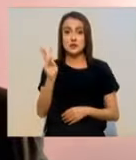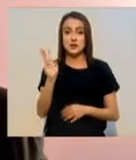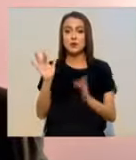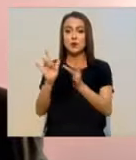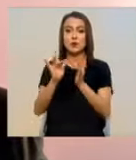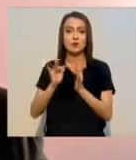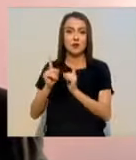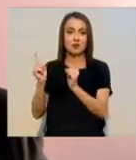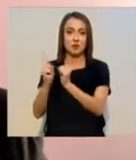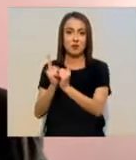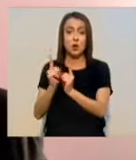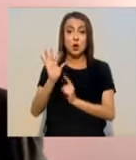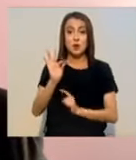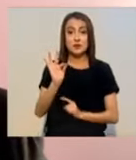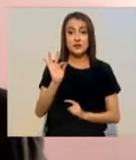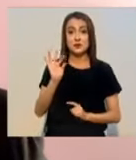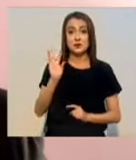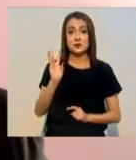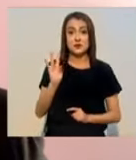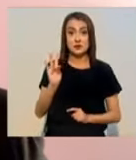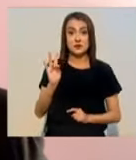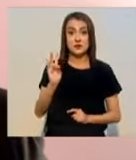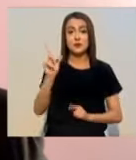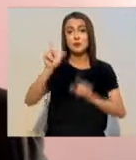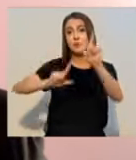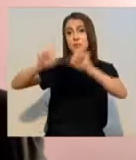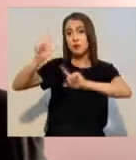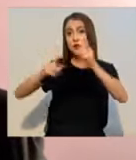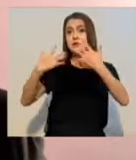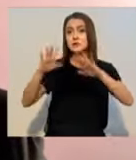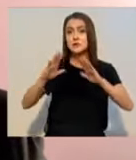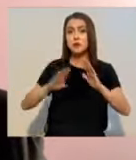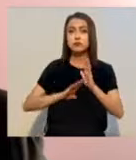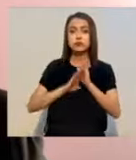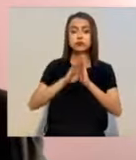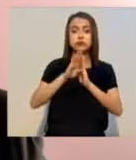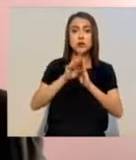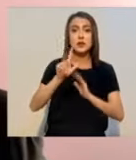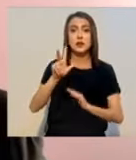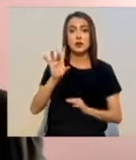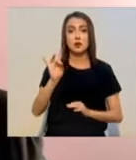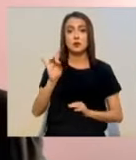nexo, 977 por laboratorio. Alcanzamos a nivel nacional